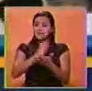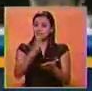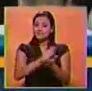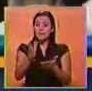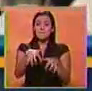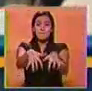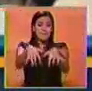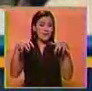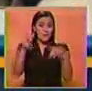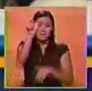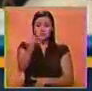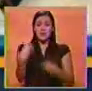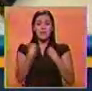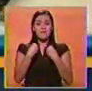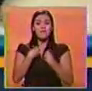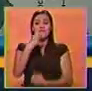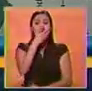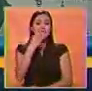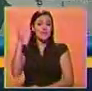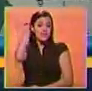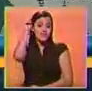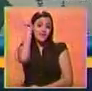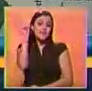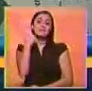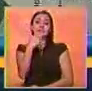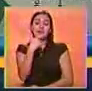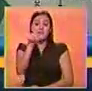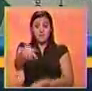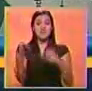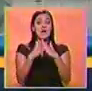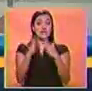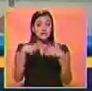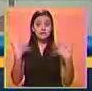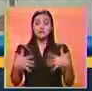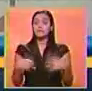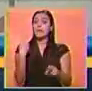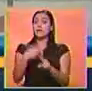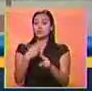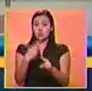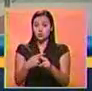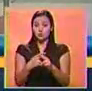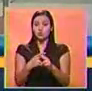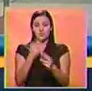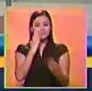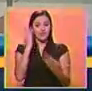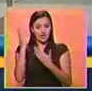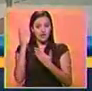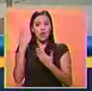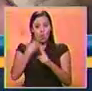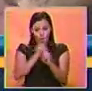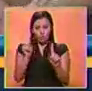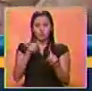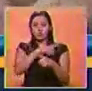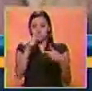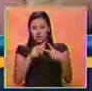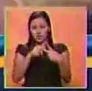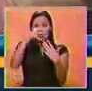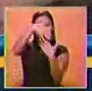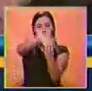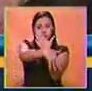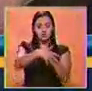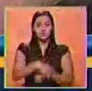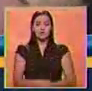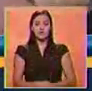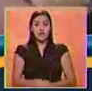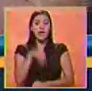indígenas y campesinos que viven a sus faldas y cuyas casas están amenazadas. Por otra parte, en el volcán Machín, en el departamento de Tolima,